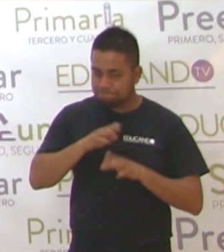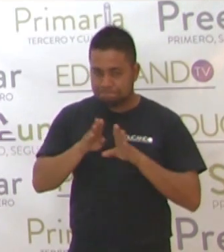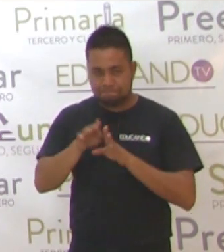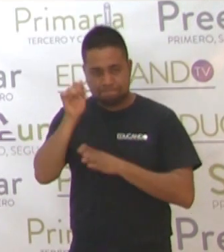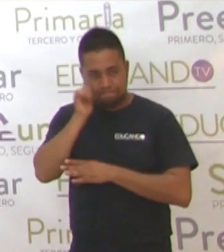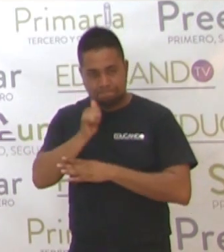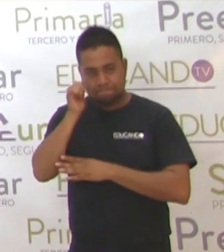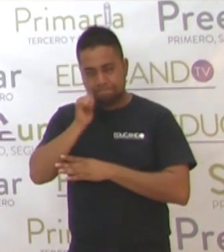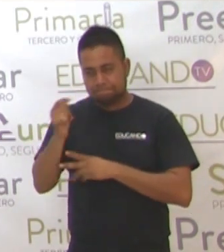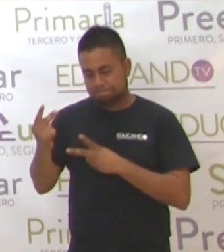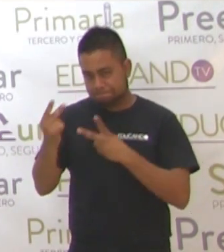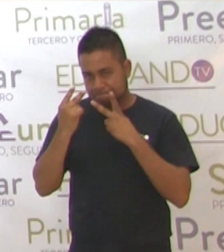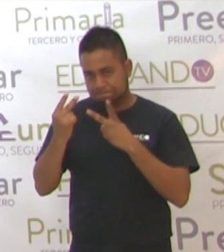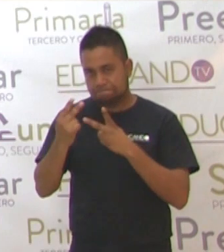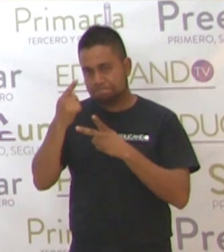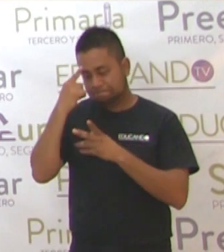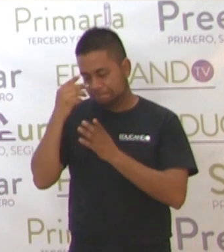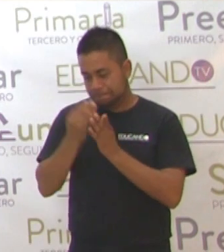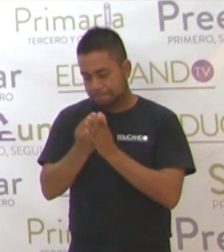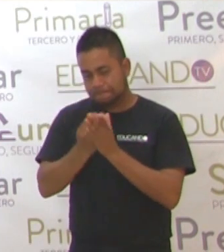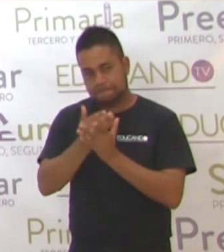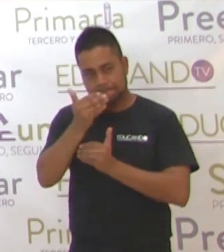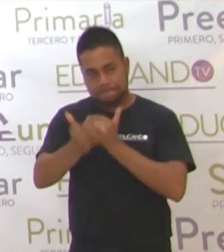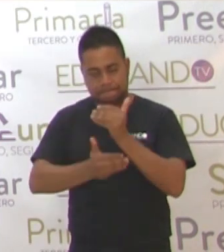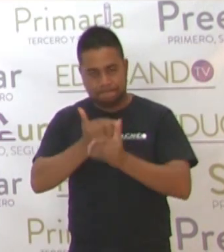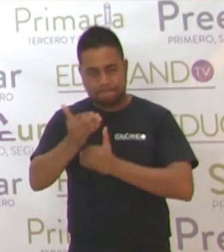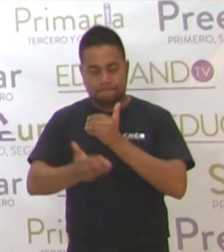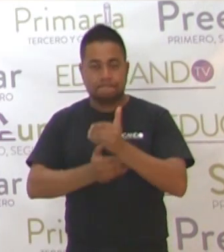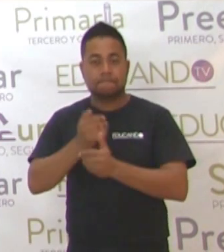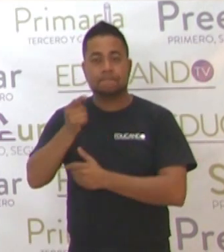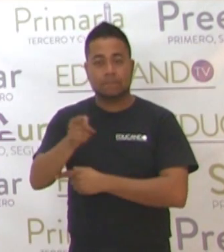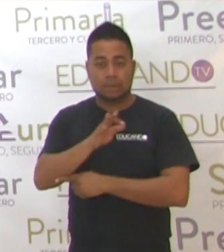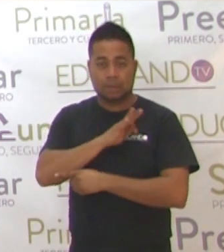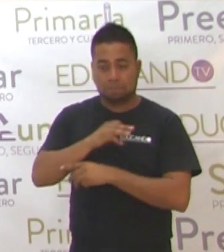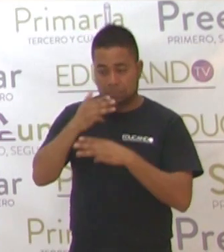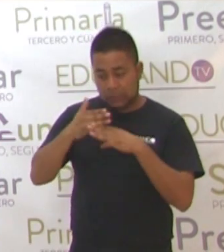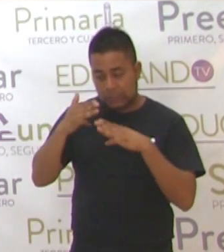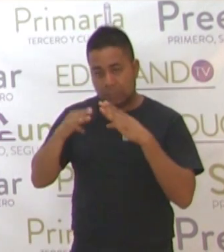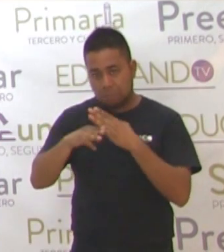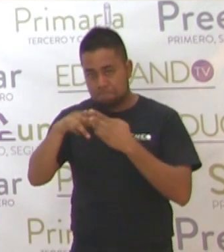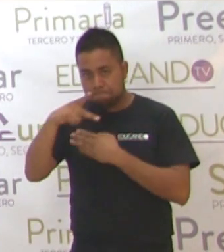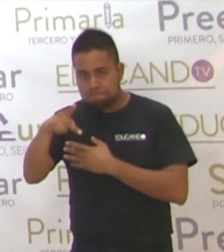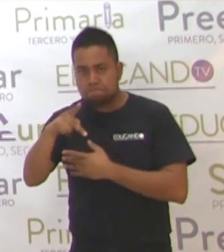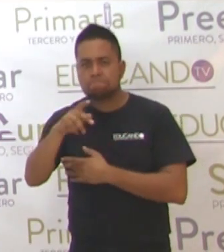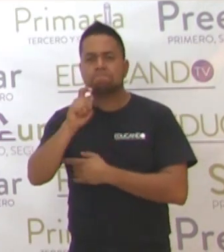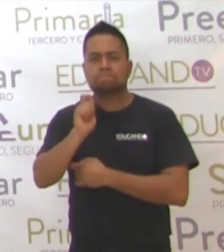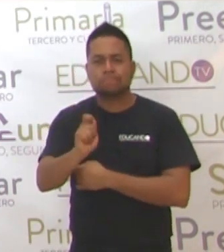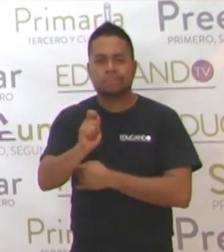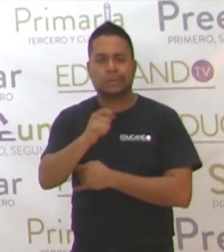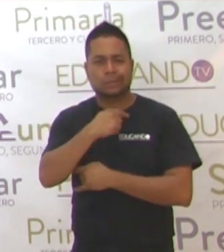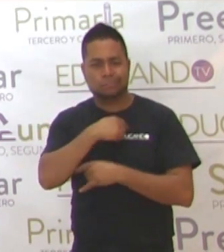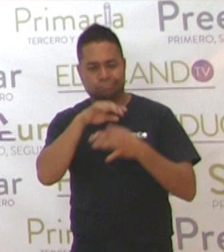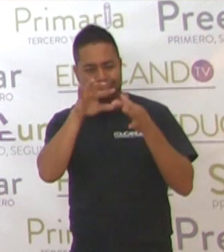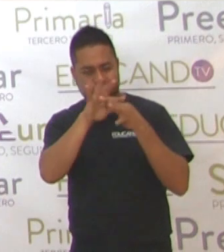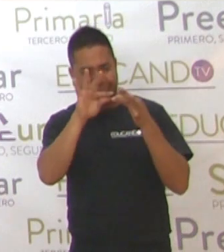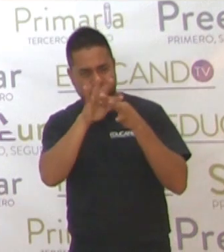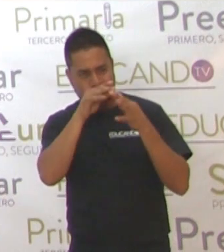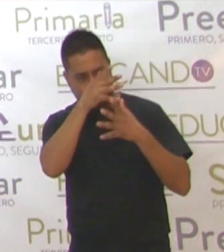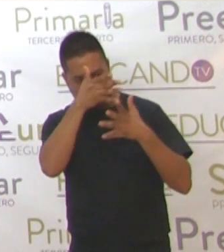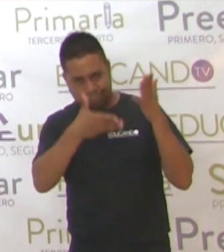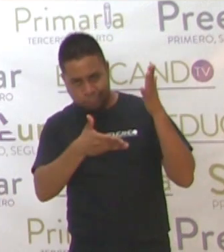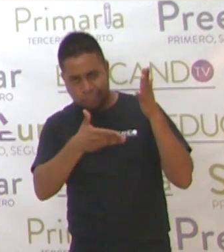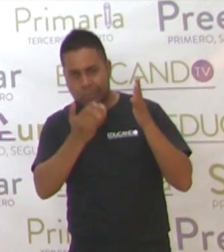que nos sigas acompañando a lo largo de todos estos minutos te invito a que con tus materiales escolares puedas organizar de forma coherente y sencilla